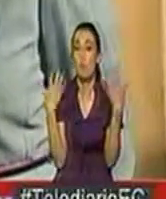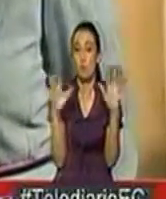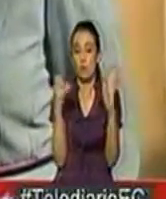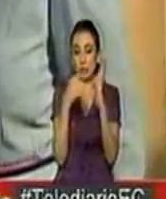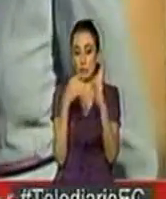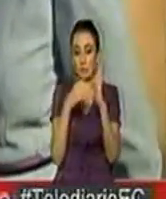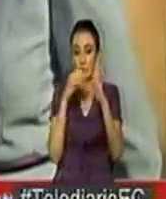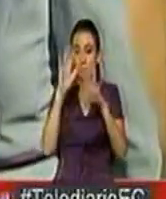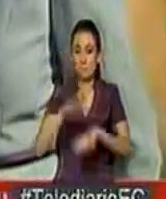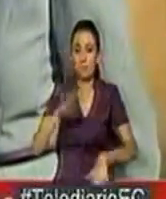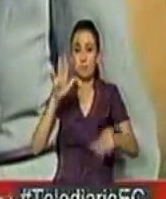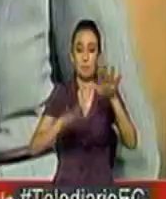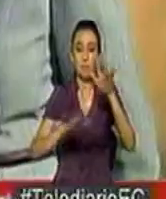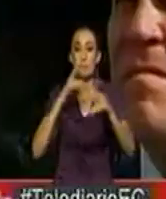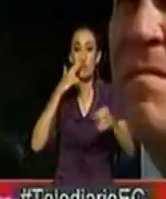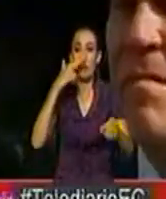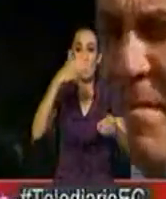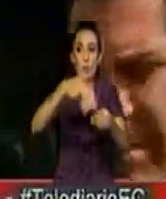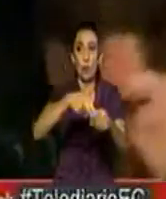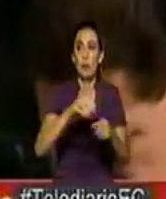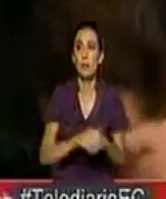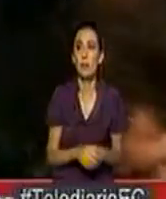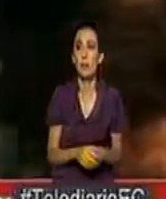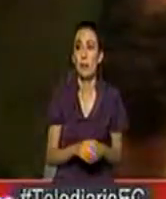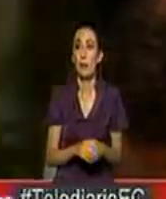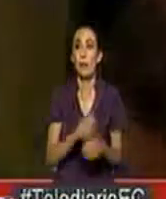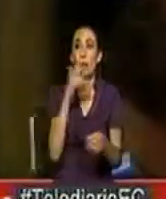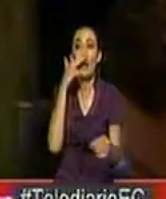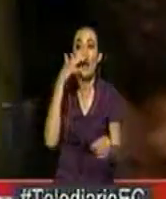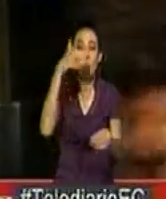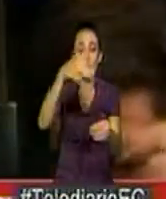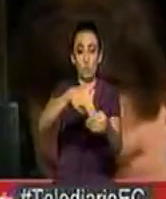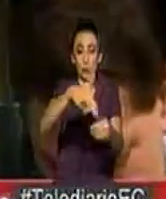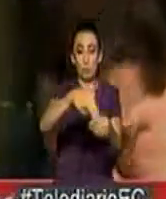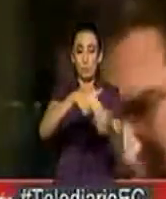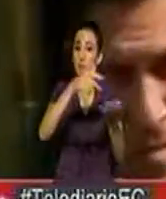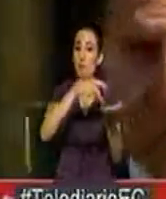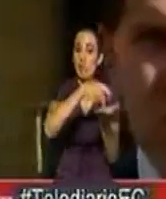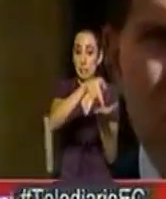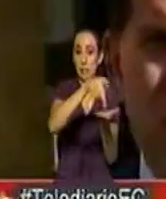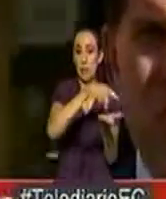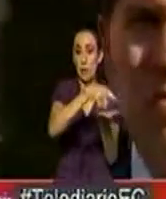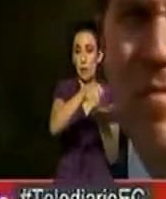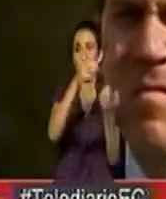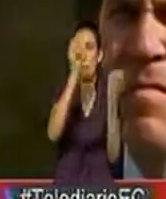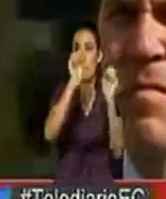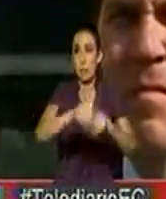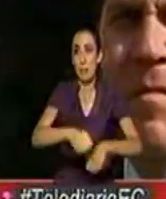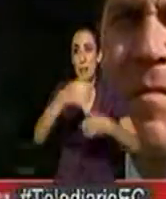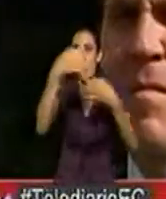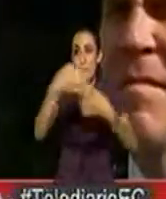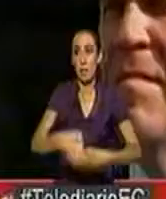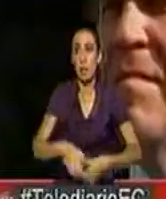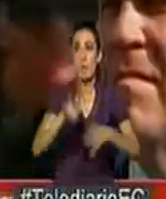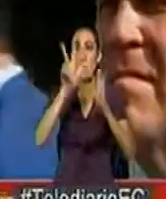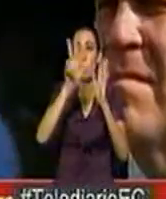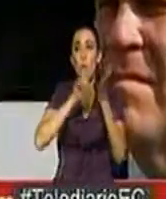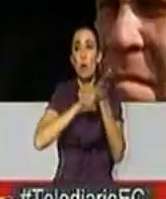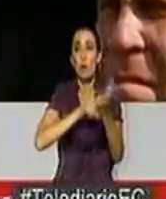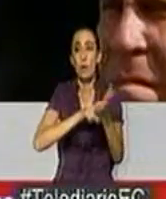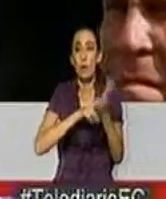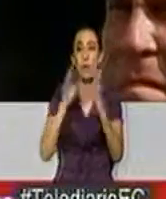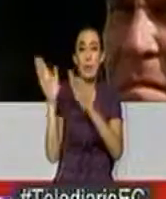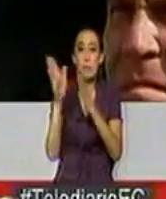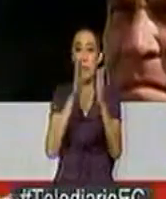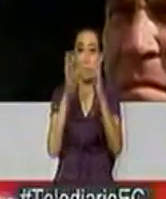a los combustibles mencionaron: subsidios no deben satanizarse, son herramientas de desarrollo, pero tienen que cumplir 3 requisitos. Tienen que ser